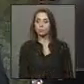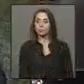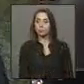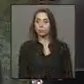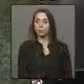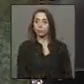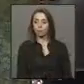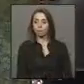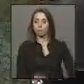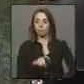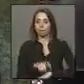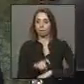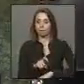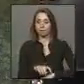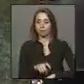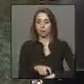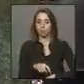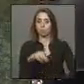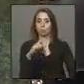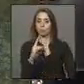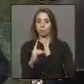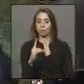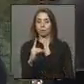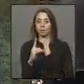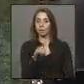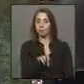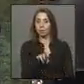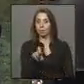Tiene la palabra en el tiempo del Partido por la Democracia